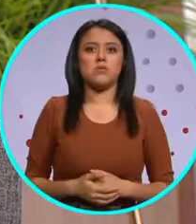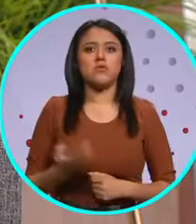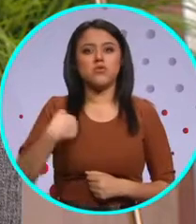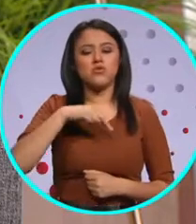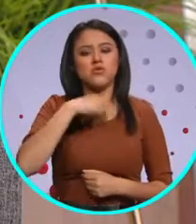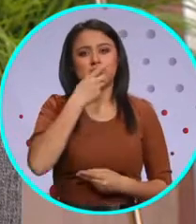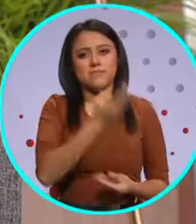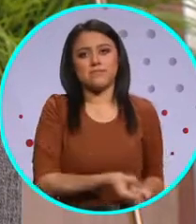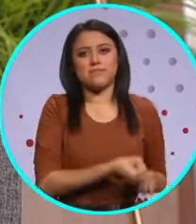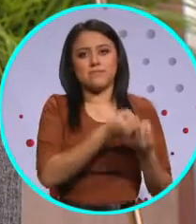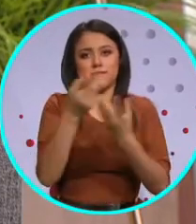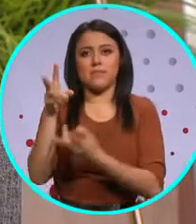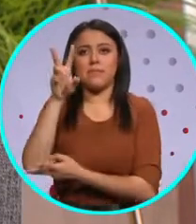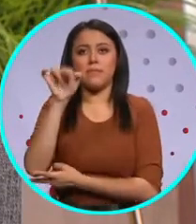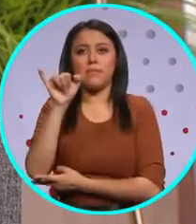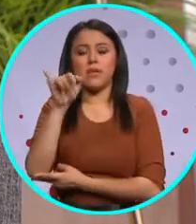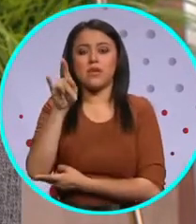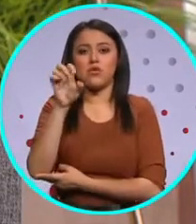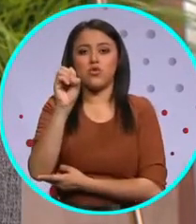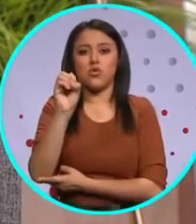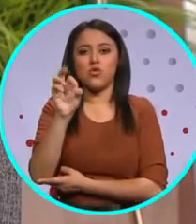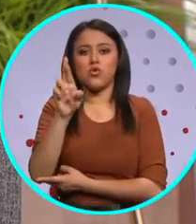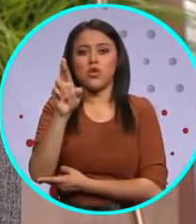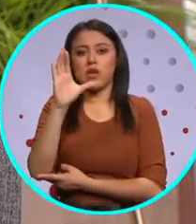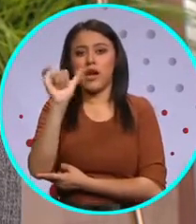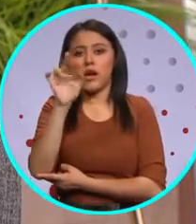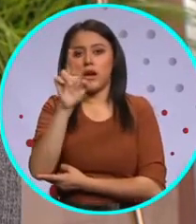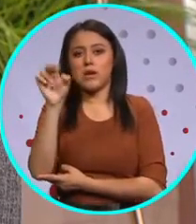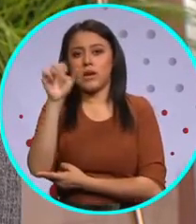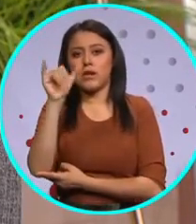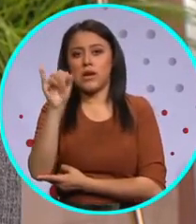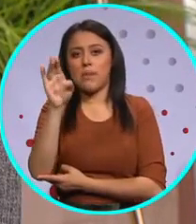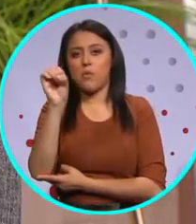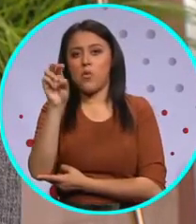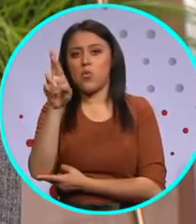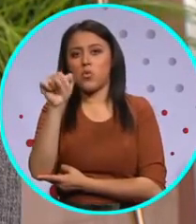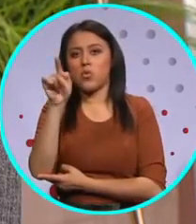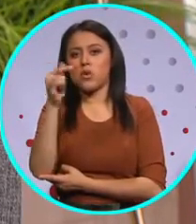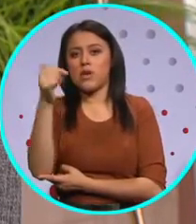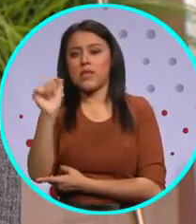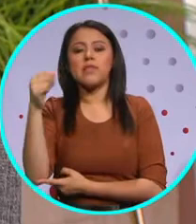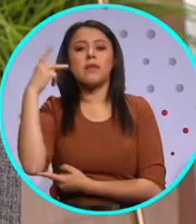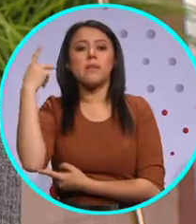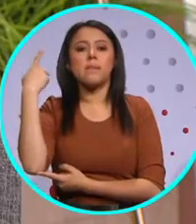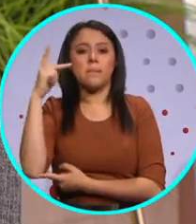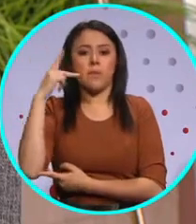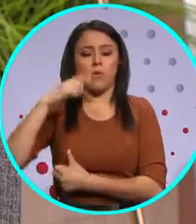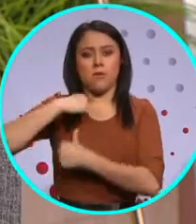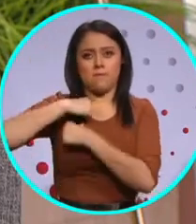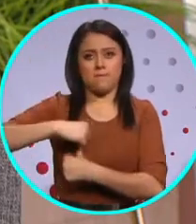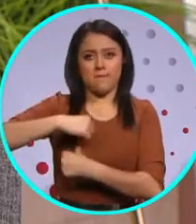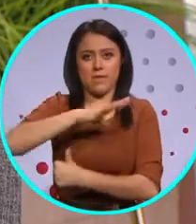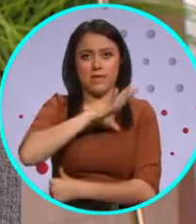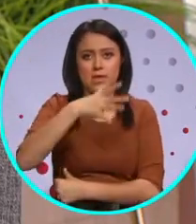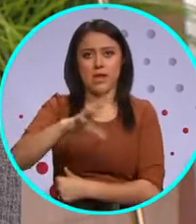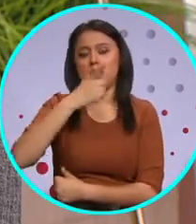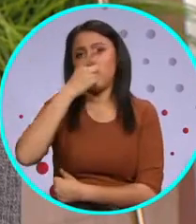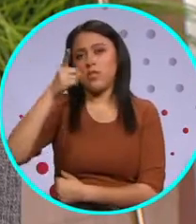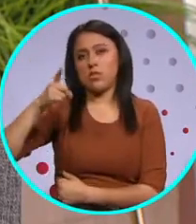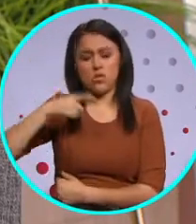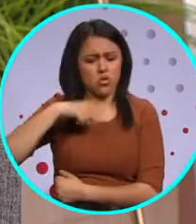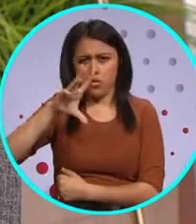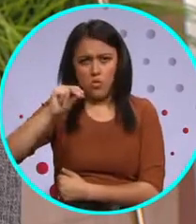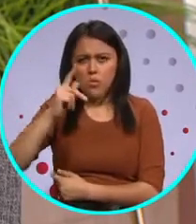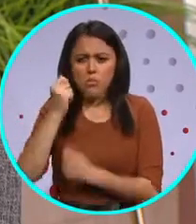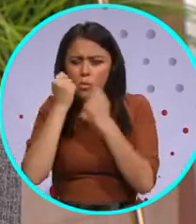analizaremos este caso con víctor carrancá bourguet quien es fiscal general de allá del estado de puebla donde recuerden que no tienen que vivir en la ciudad de